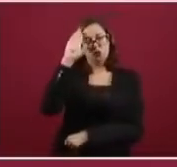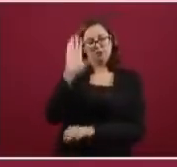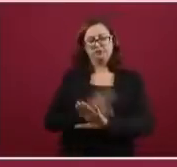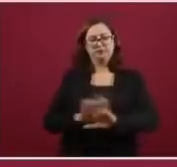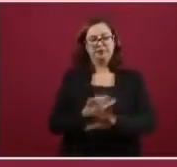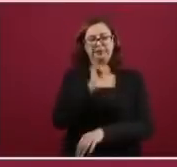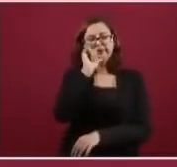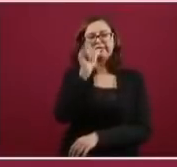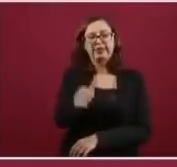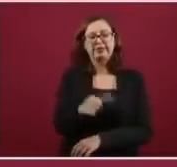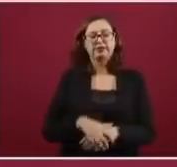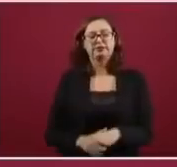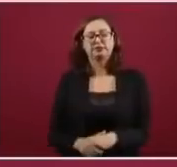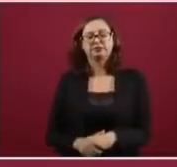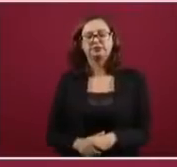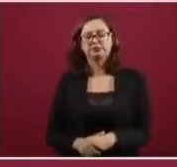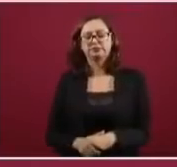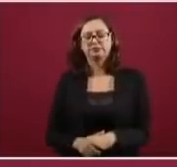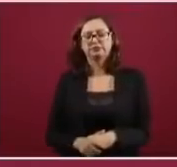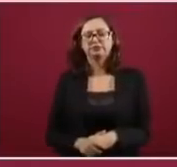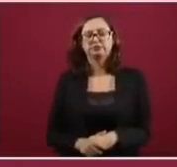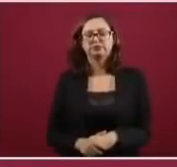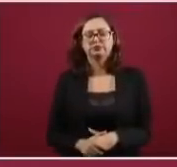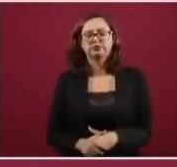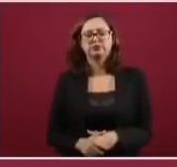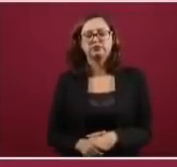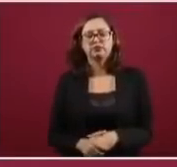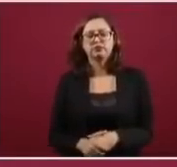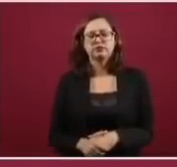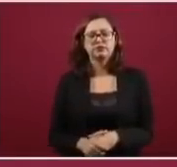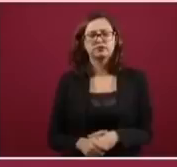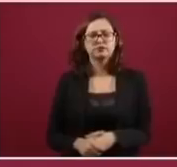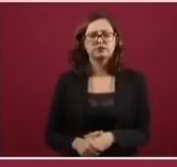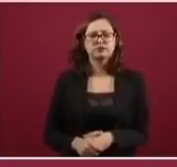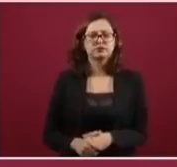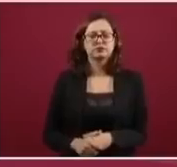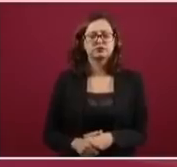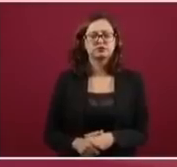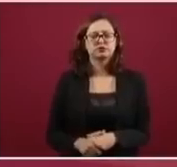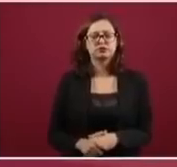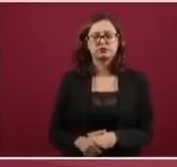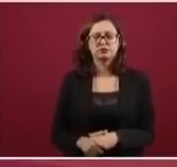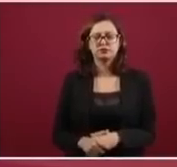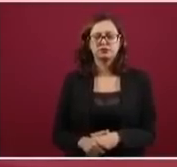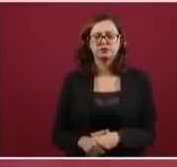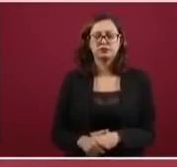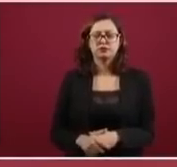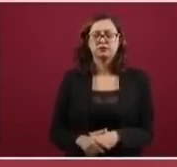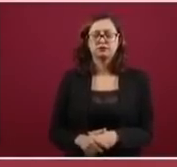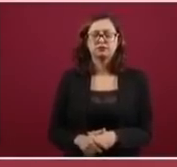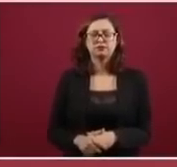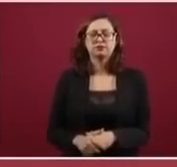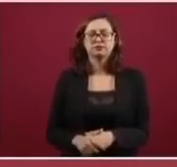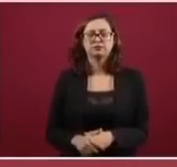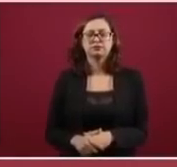está garantizado que vamos a mantener una política